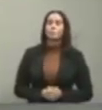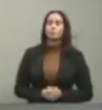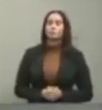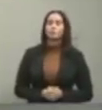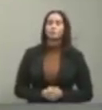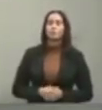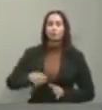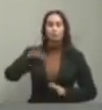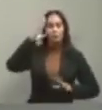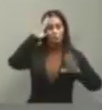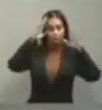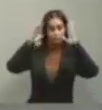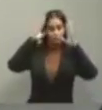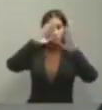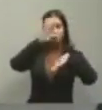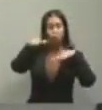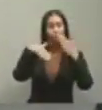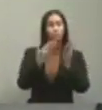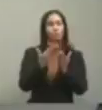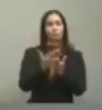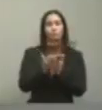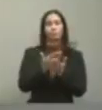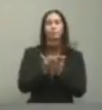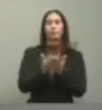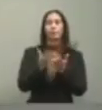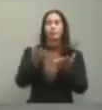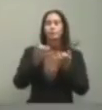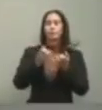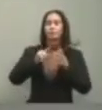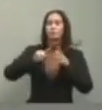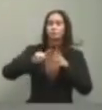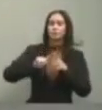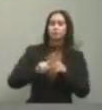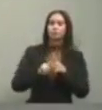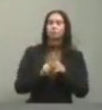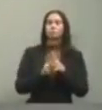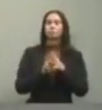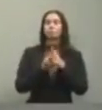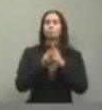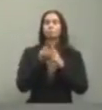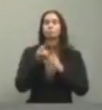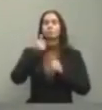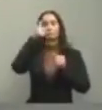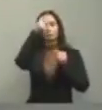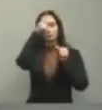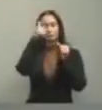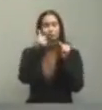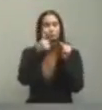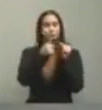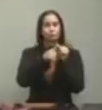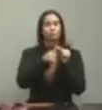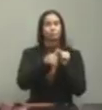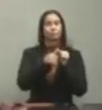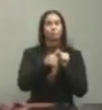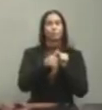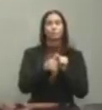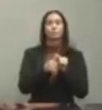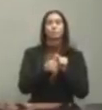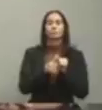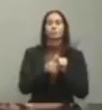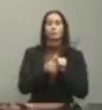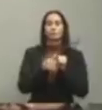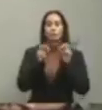los saludo a todos queremos iniciar recordando que ha sido